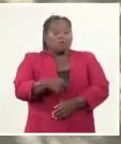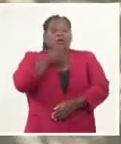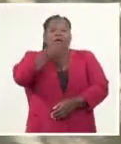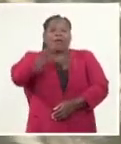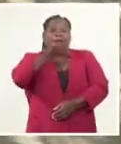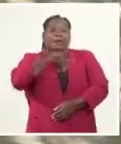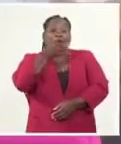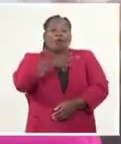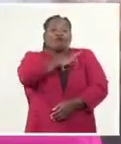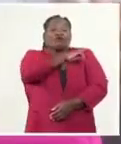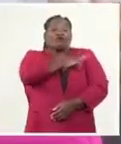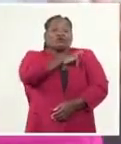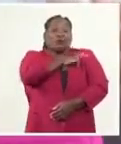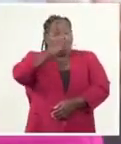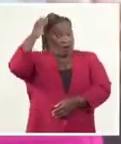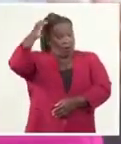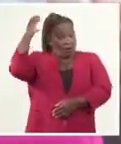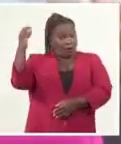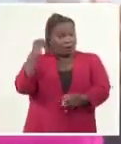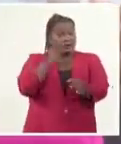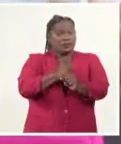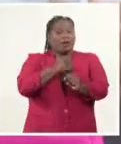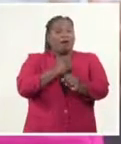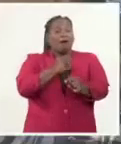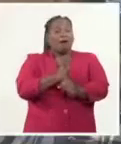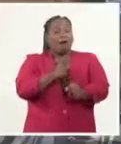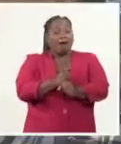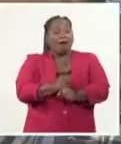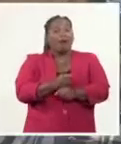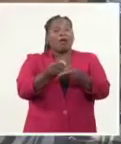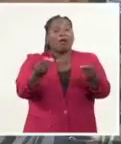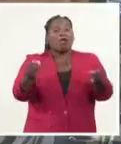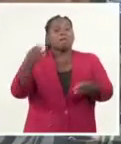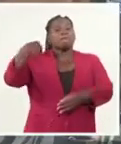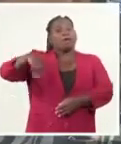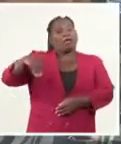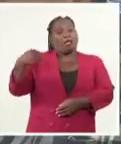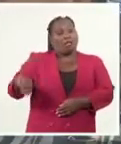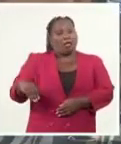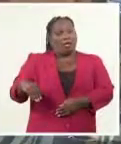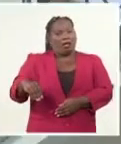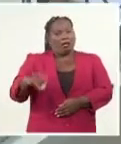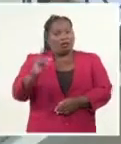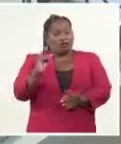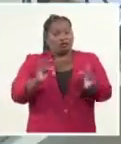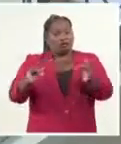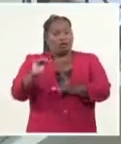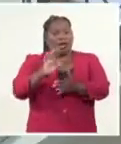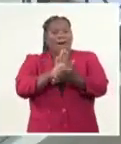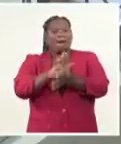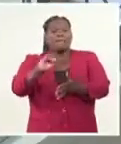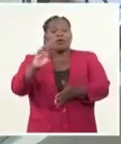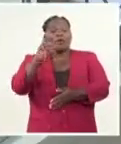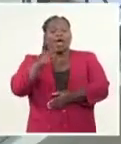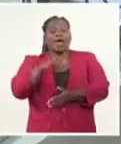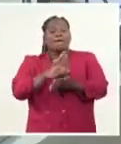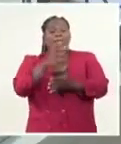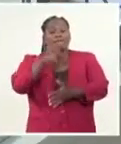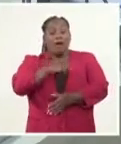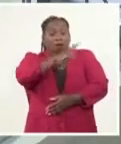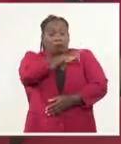funcionarios gubernamentales que trabajen en garantizar la merienda escolar. La doctora en ciencias Moraima Orozco Delgado,